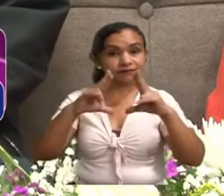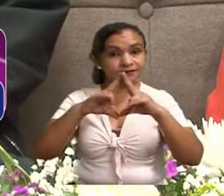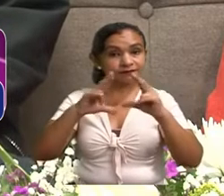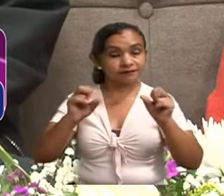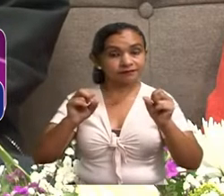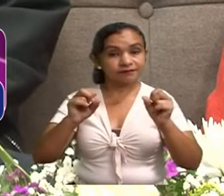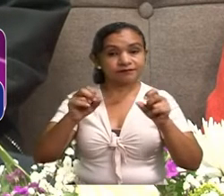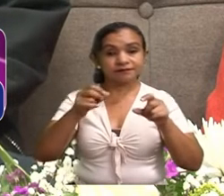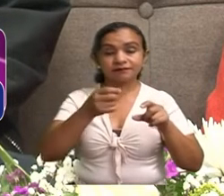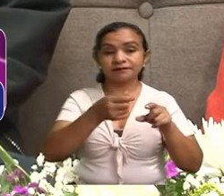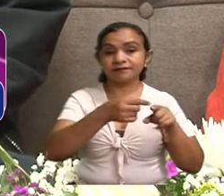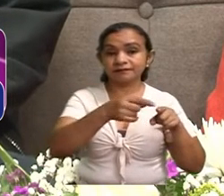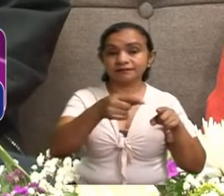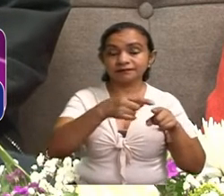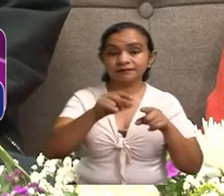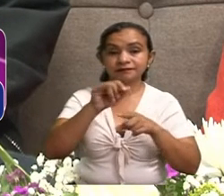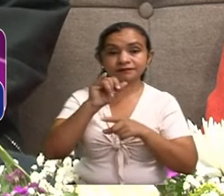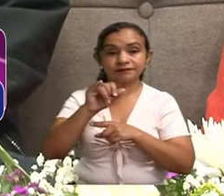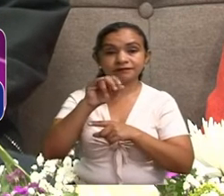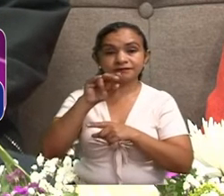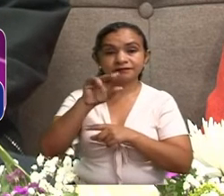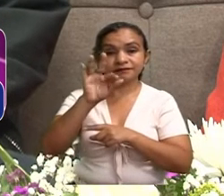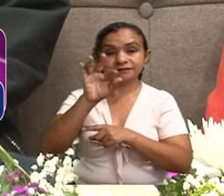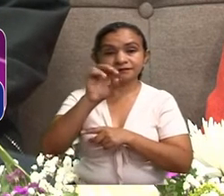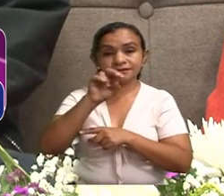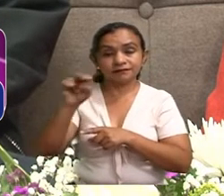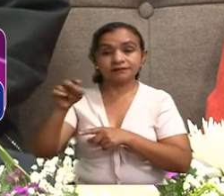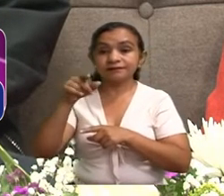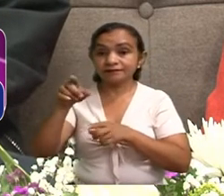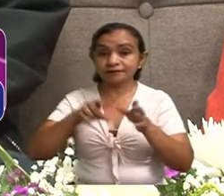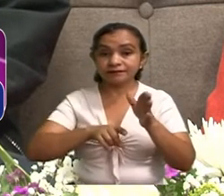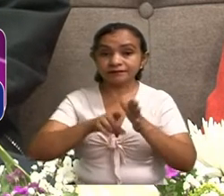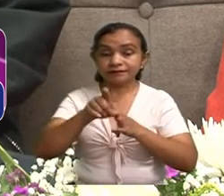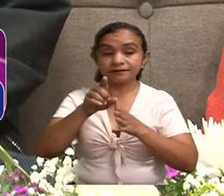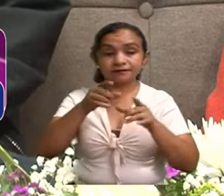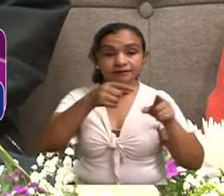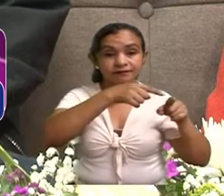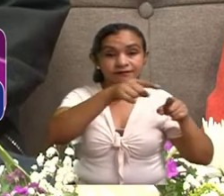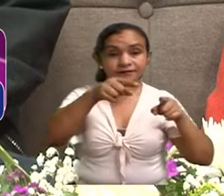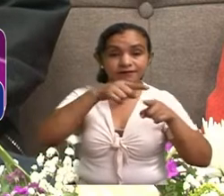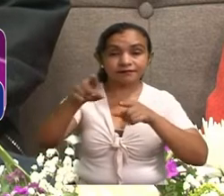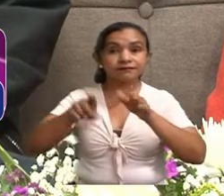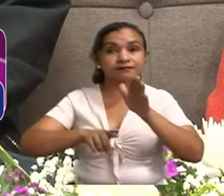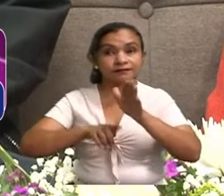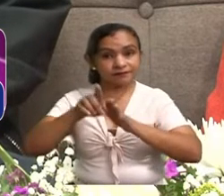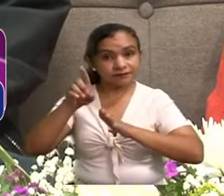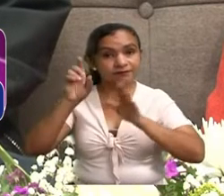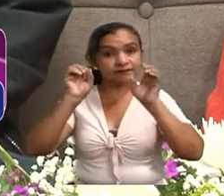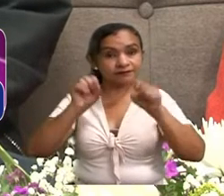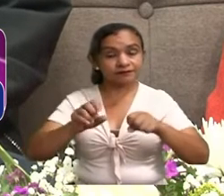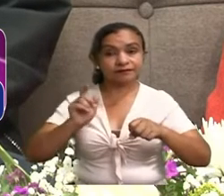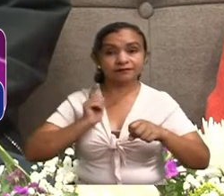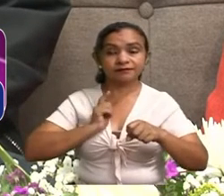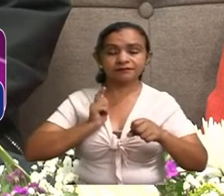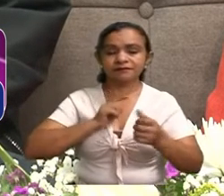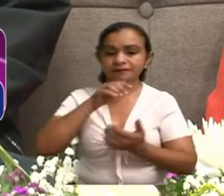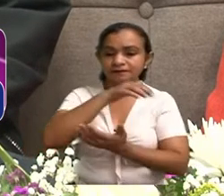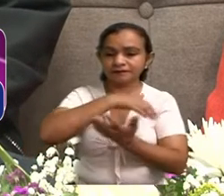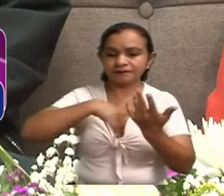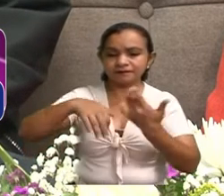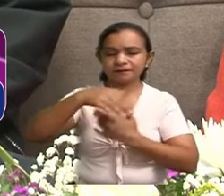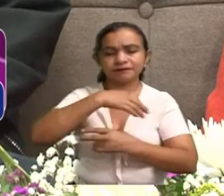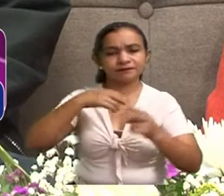Fomento Municipal, que es la instancia rectora del desarrollo de los municipios y que tenemos una relación muy